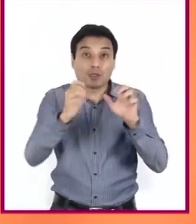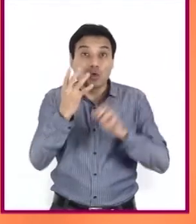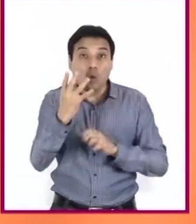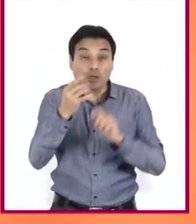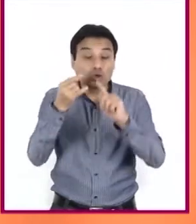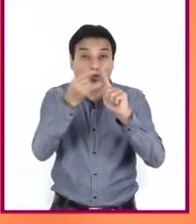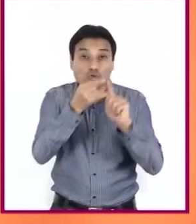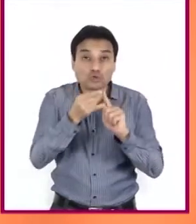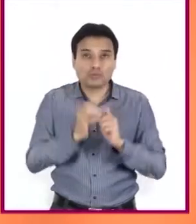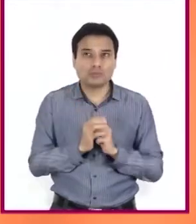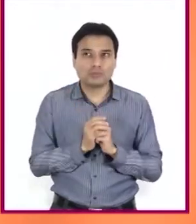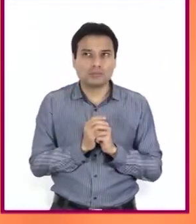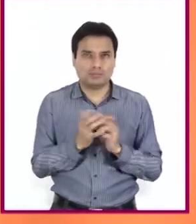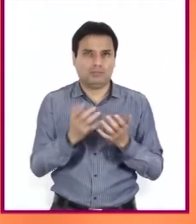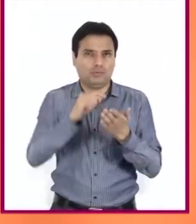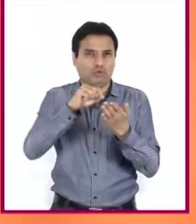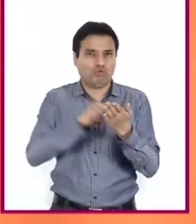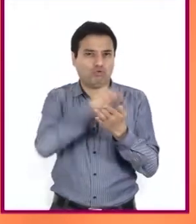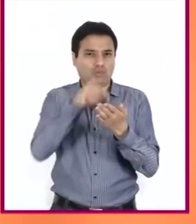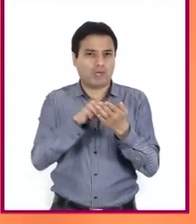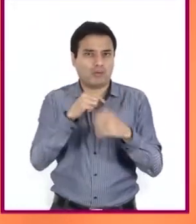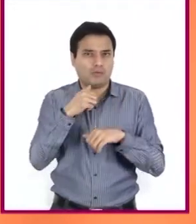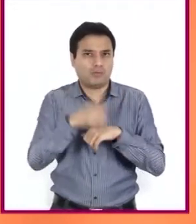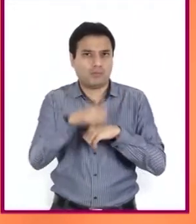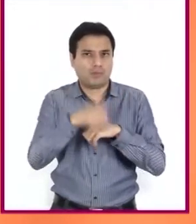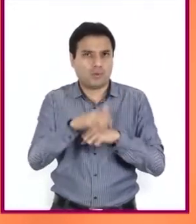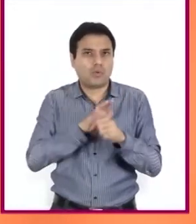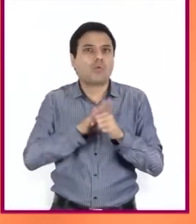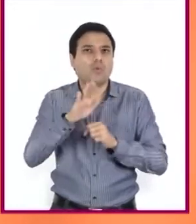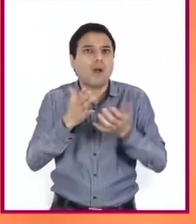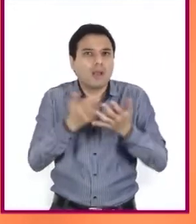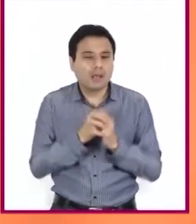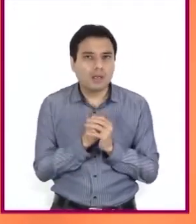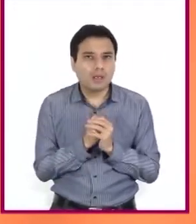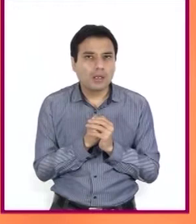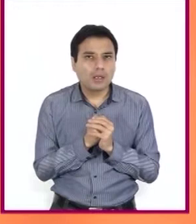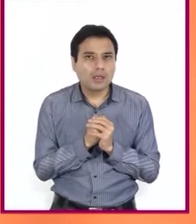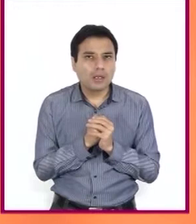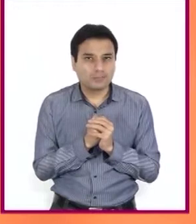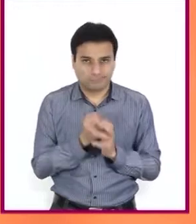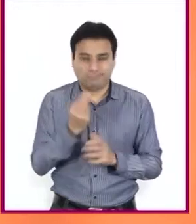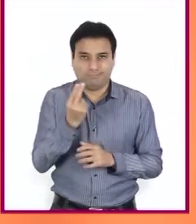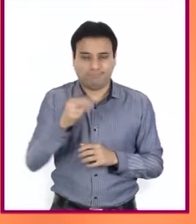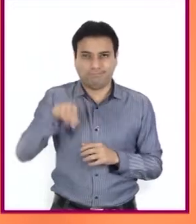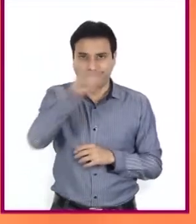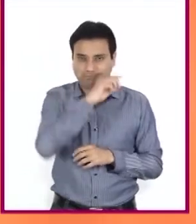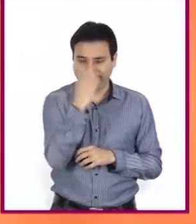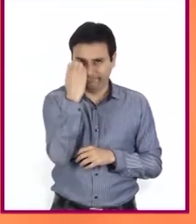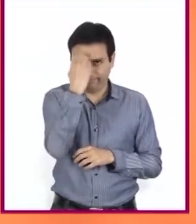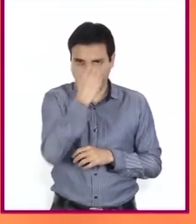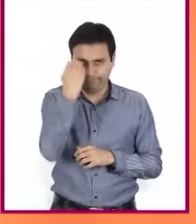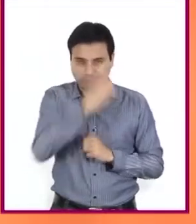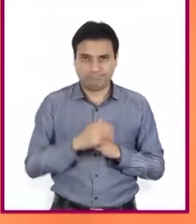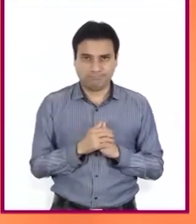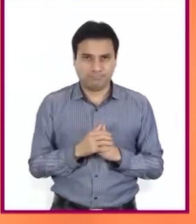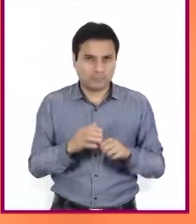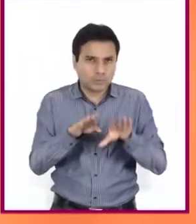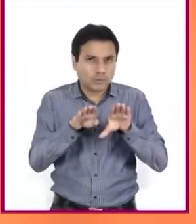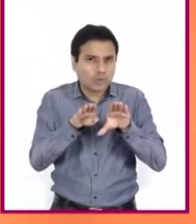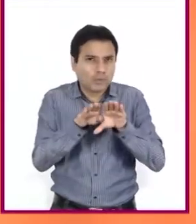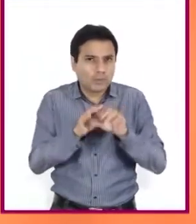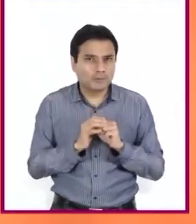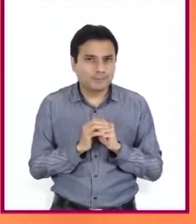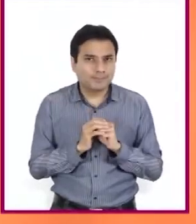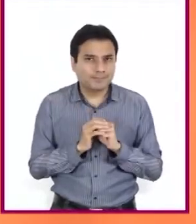y deseamos saber el número de figura que corresponde, es decir, su posición. Para ello,